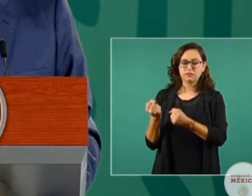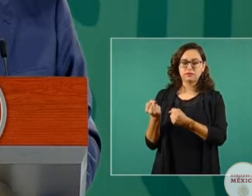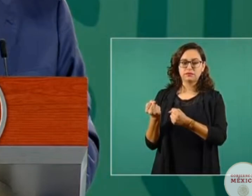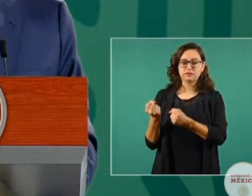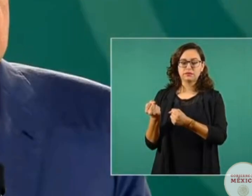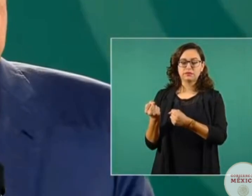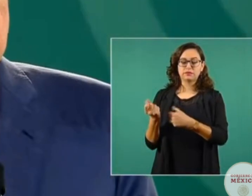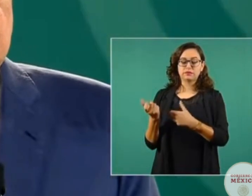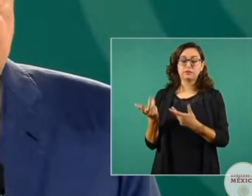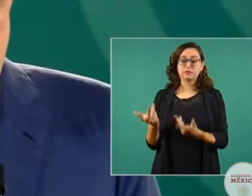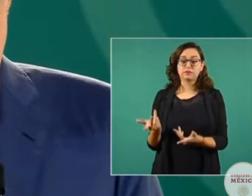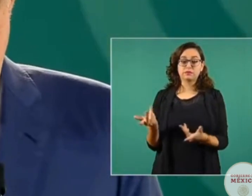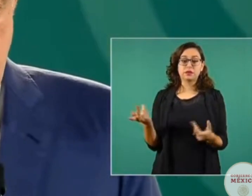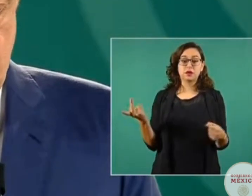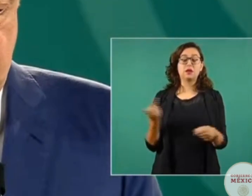me